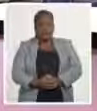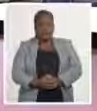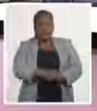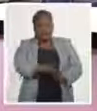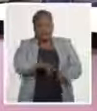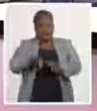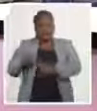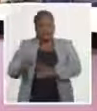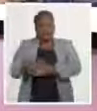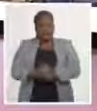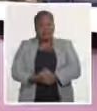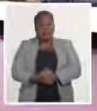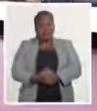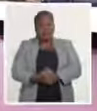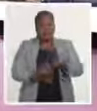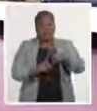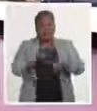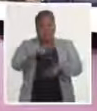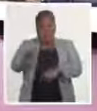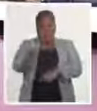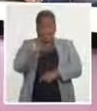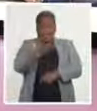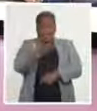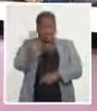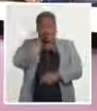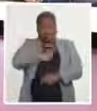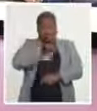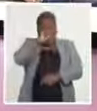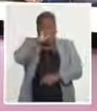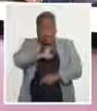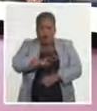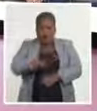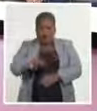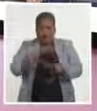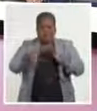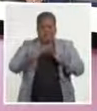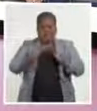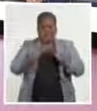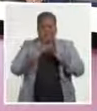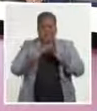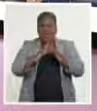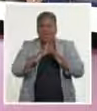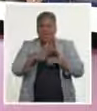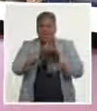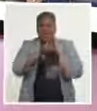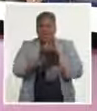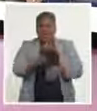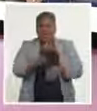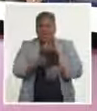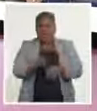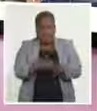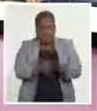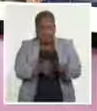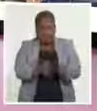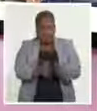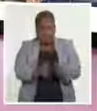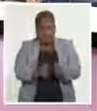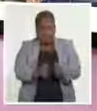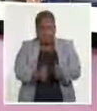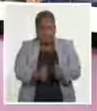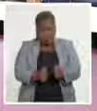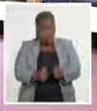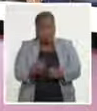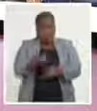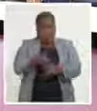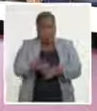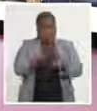Y precisamente sobre estos temas, sabemos que los más pequeños de casa en la actualidad permanecen conectados a los dispositivos digitales, incluidos